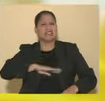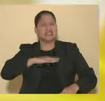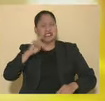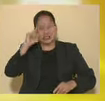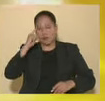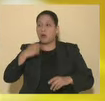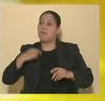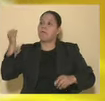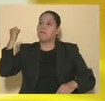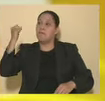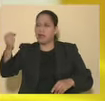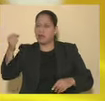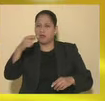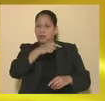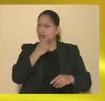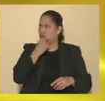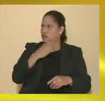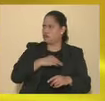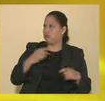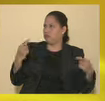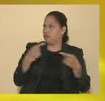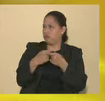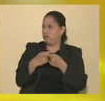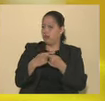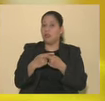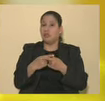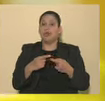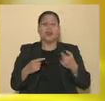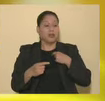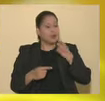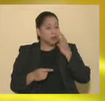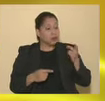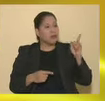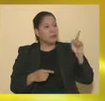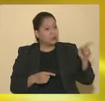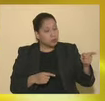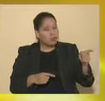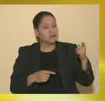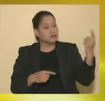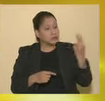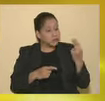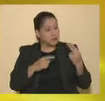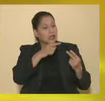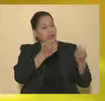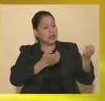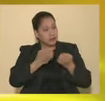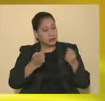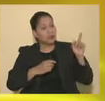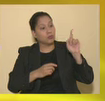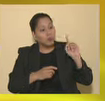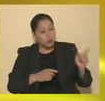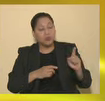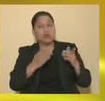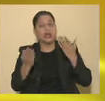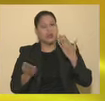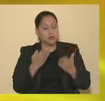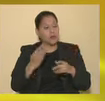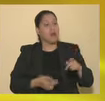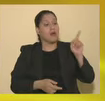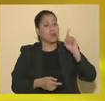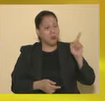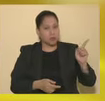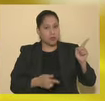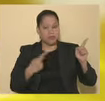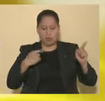pego. No, pues entonces no hay congruencia. Exacto. Se le dice al hijo, tienes que hacer algo, tienes que hacer ejercicio, tienes que estudiar, y